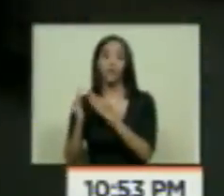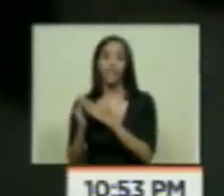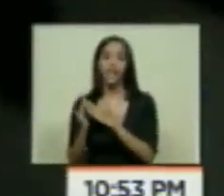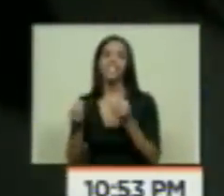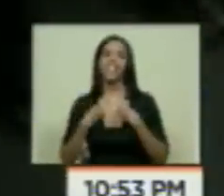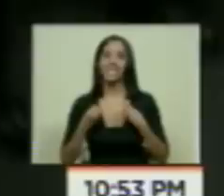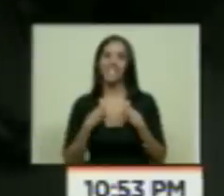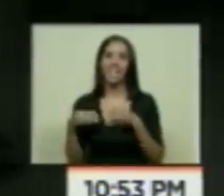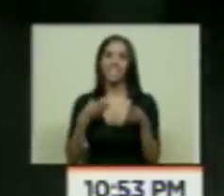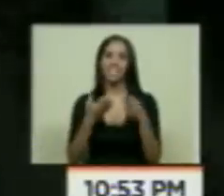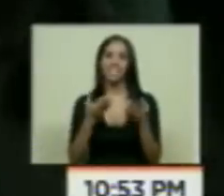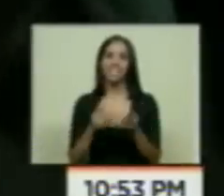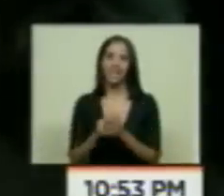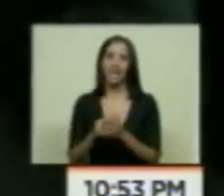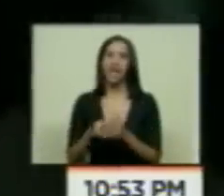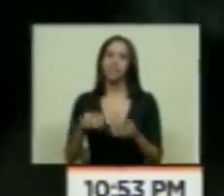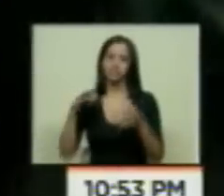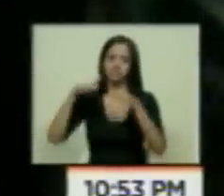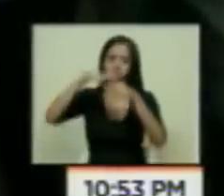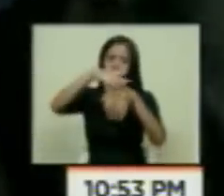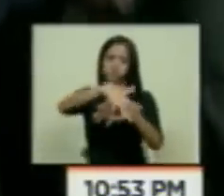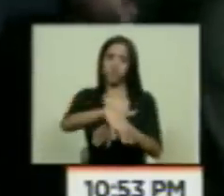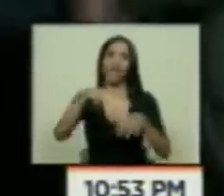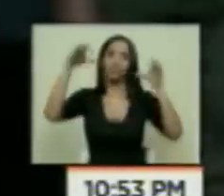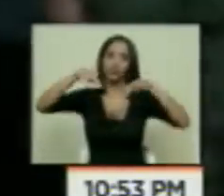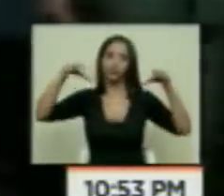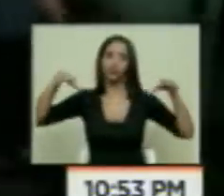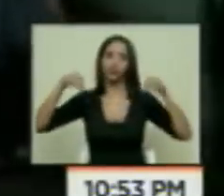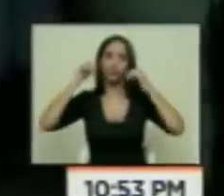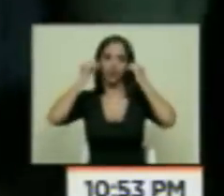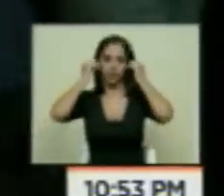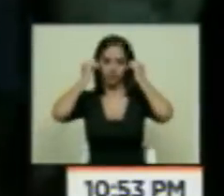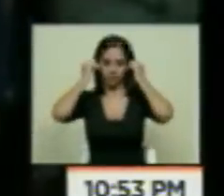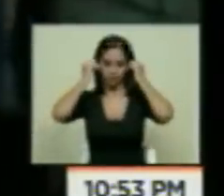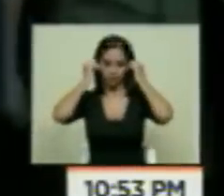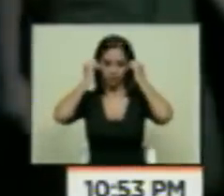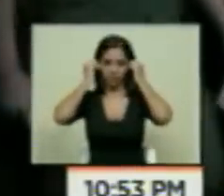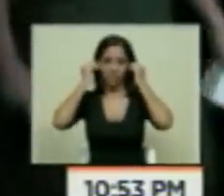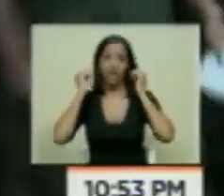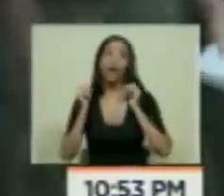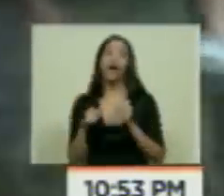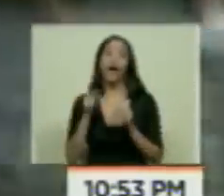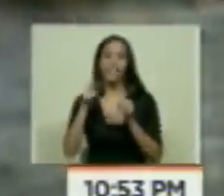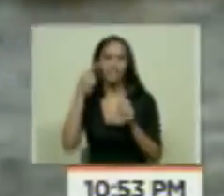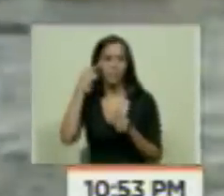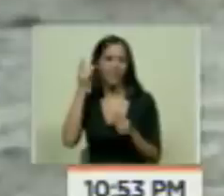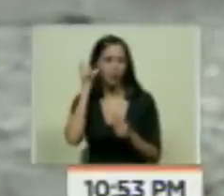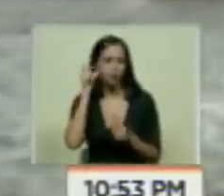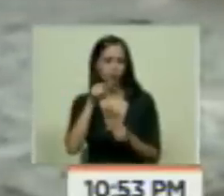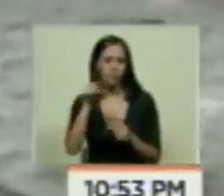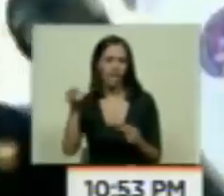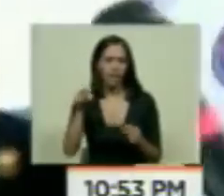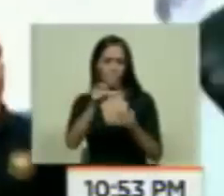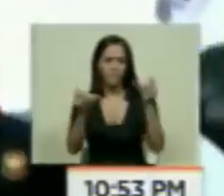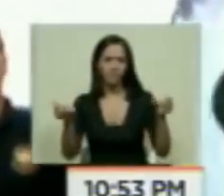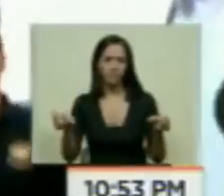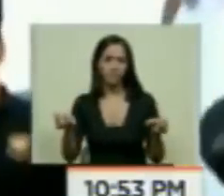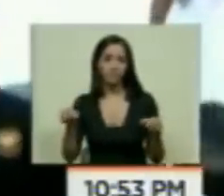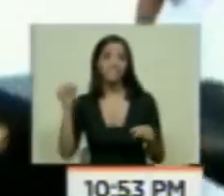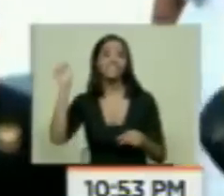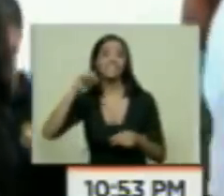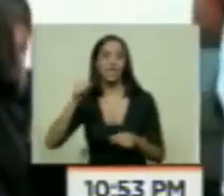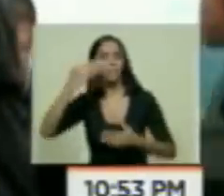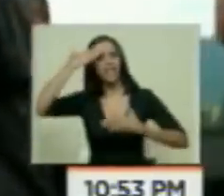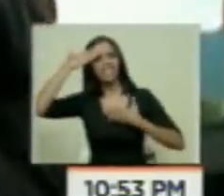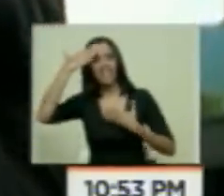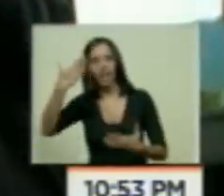Manzanares, afectados por las lluvias del mes de agosto. Oye, allá, compañeros de los cedros, ¿me oye? Bueno, mis saludos,